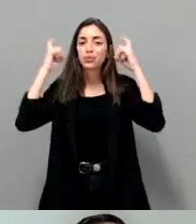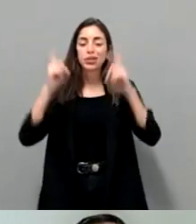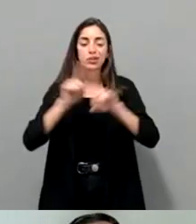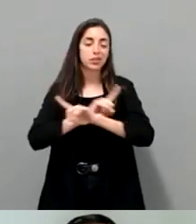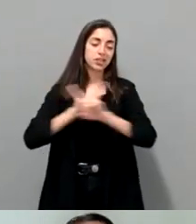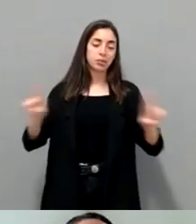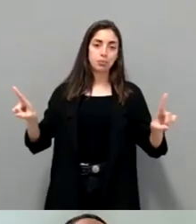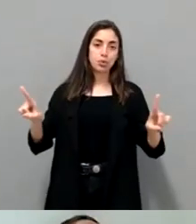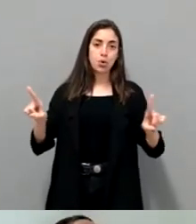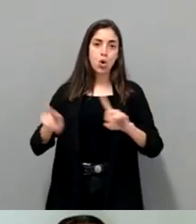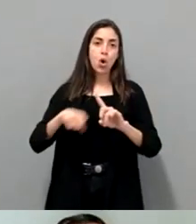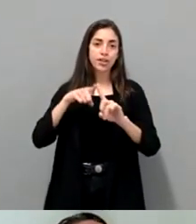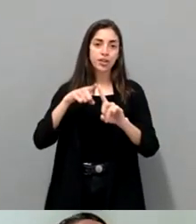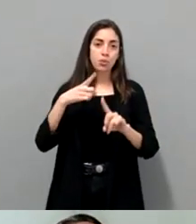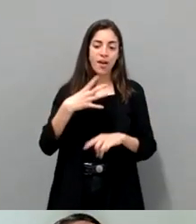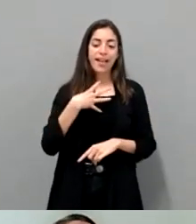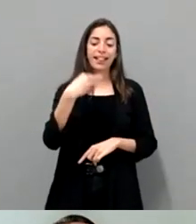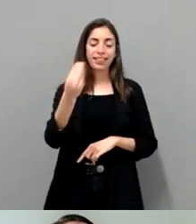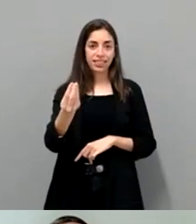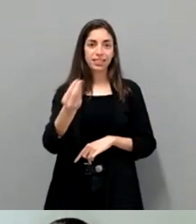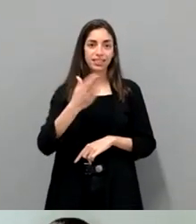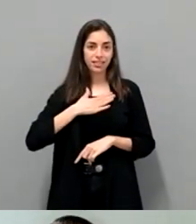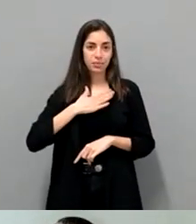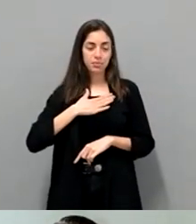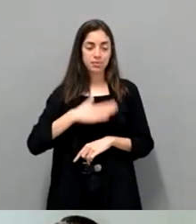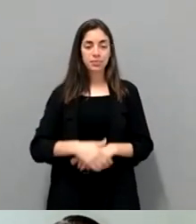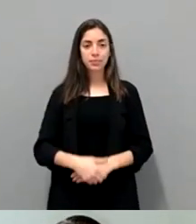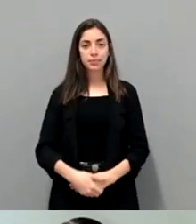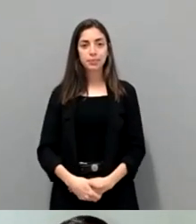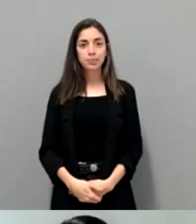Tuve que ir al día siguiente.